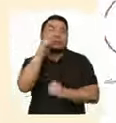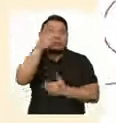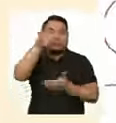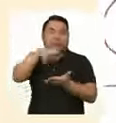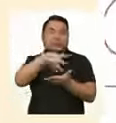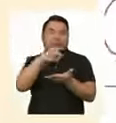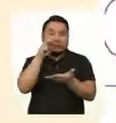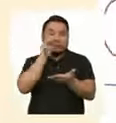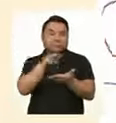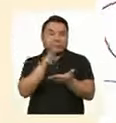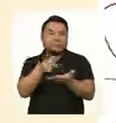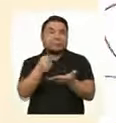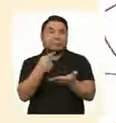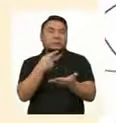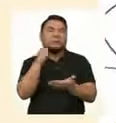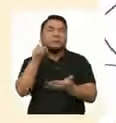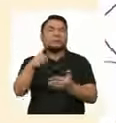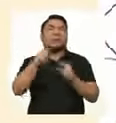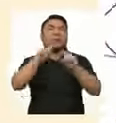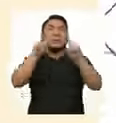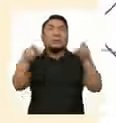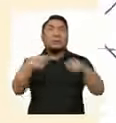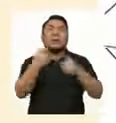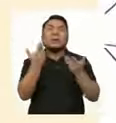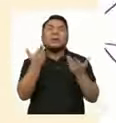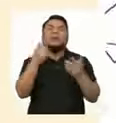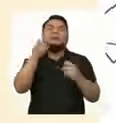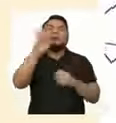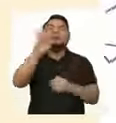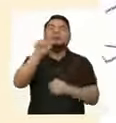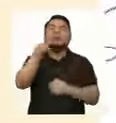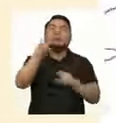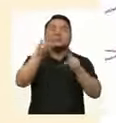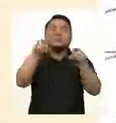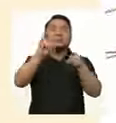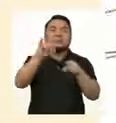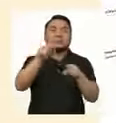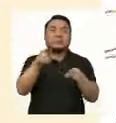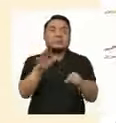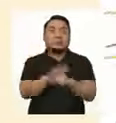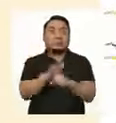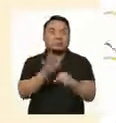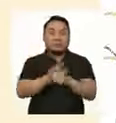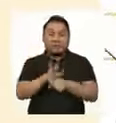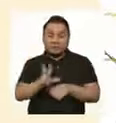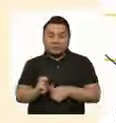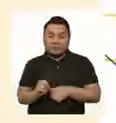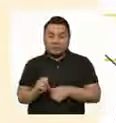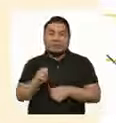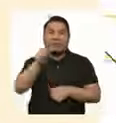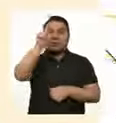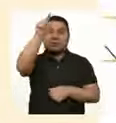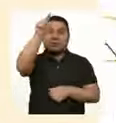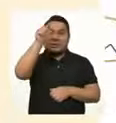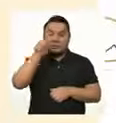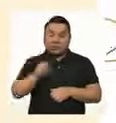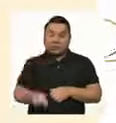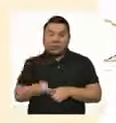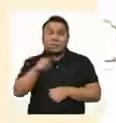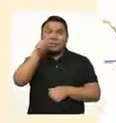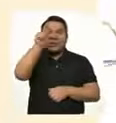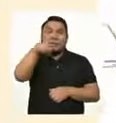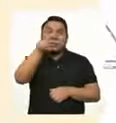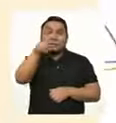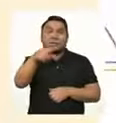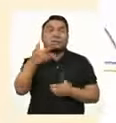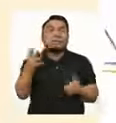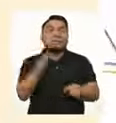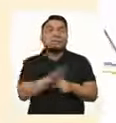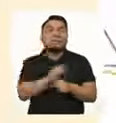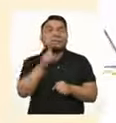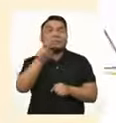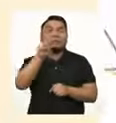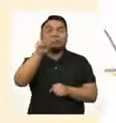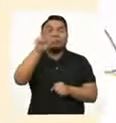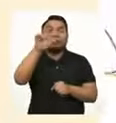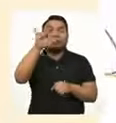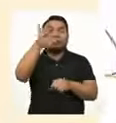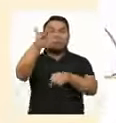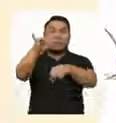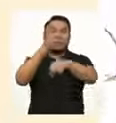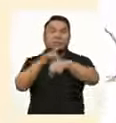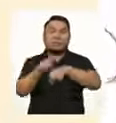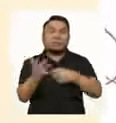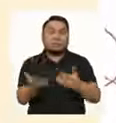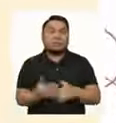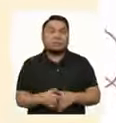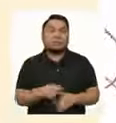Tenemos un valor de la frecuencia absoluta y el total de datos que es 30. Y en la frecuencia relativa tenemos dos valores,